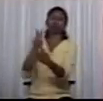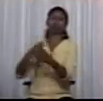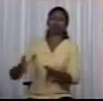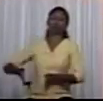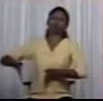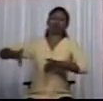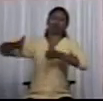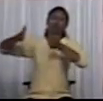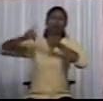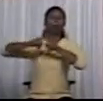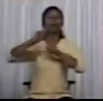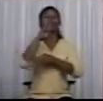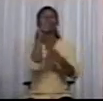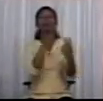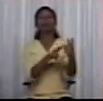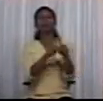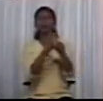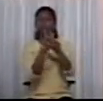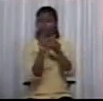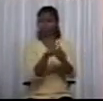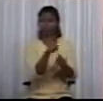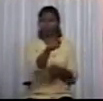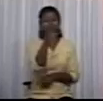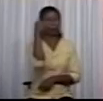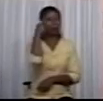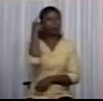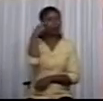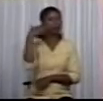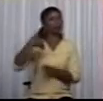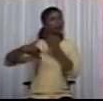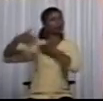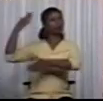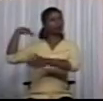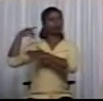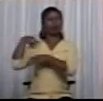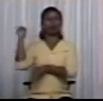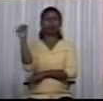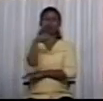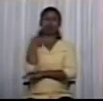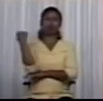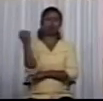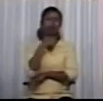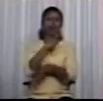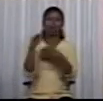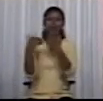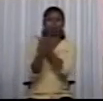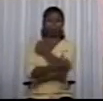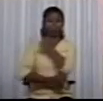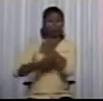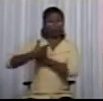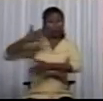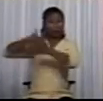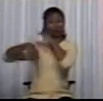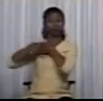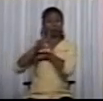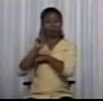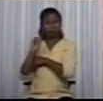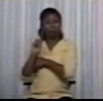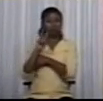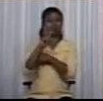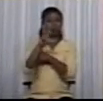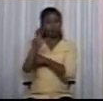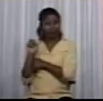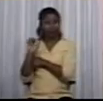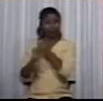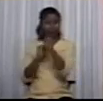lo conozco. La pregunta es, ¿se imaginó usted que sería tan famoso en el país hace 20, 30 años cuando nosotros caminábamos